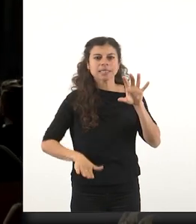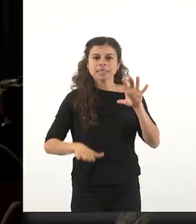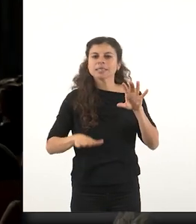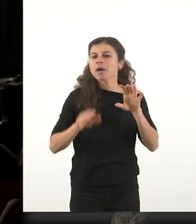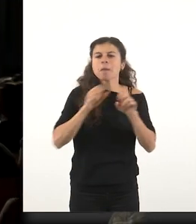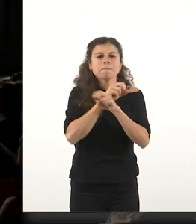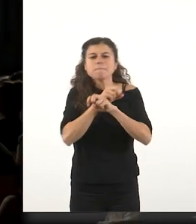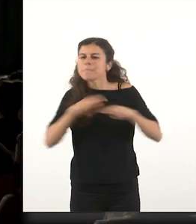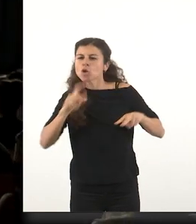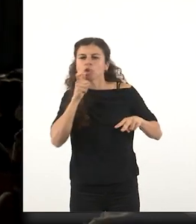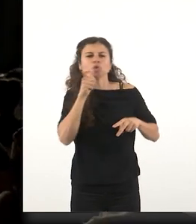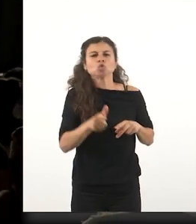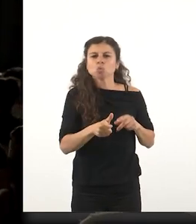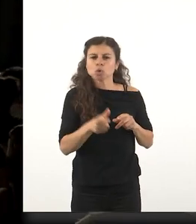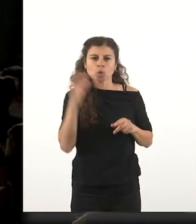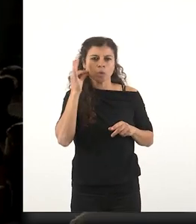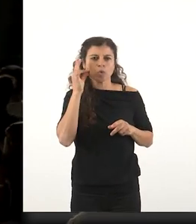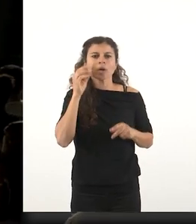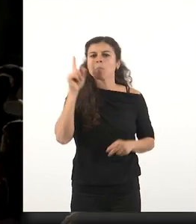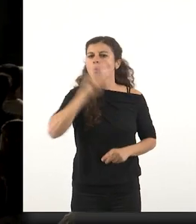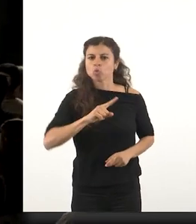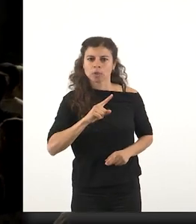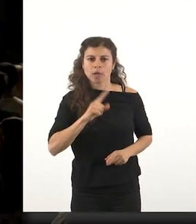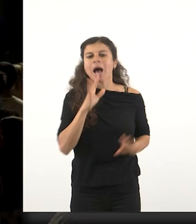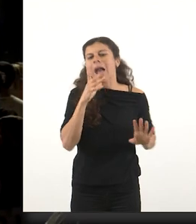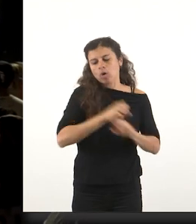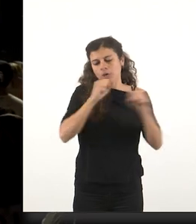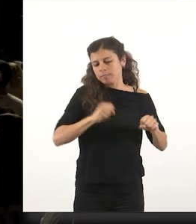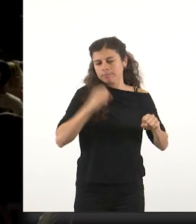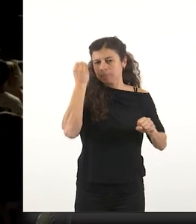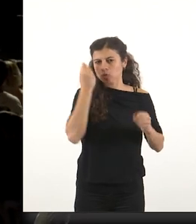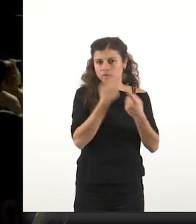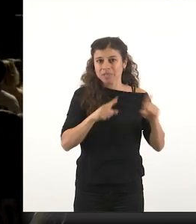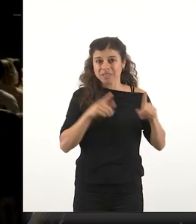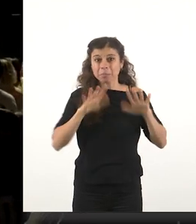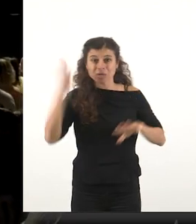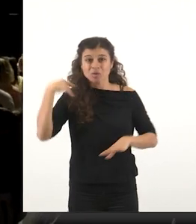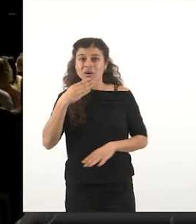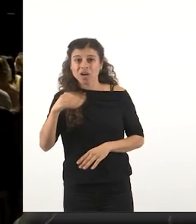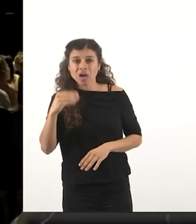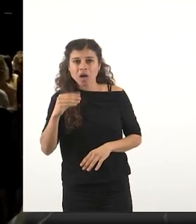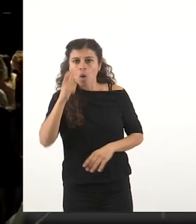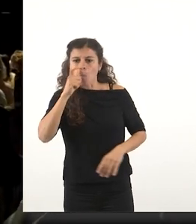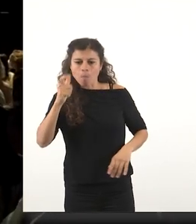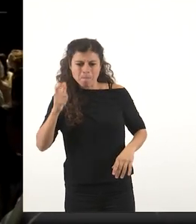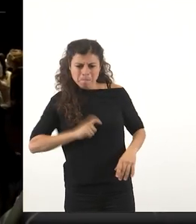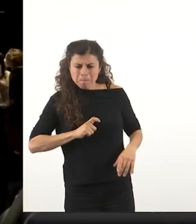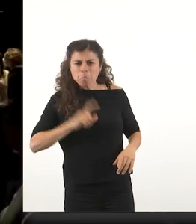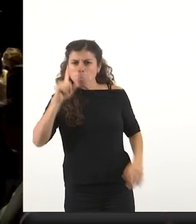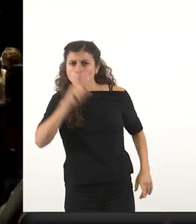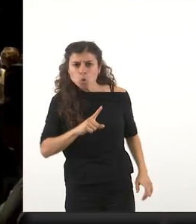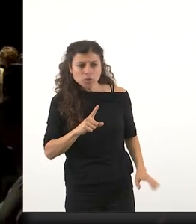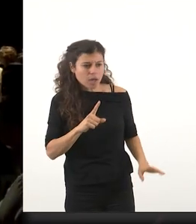ser puta. Ahora de mayor ya pienso otra cosa. Pero que me diga puta a mí. El tío, el que estoy